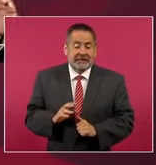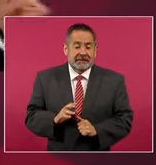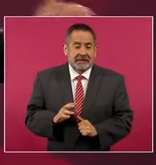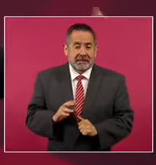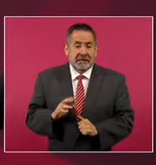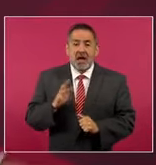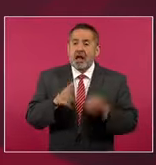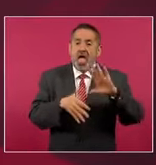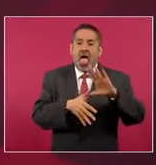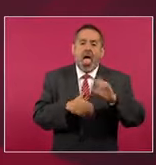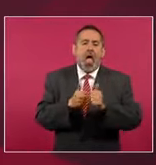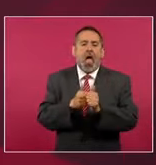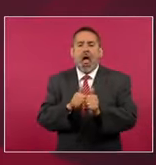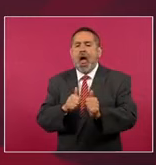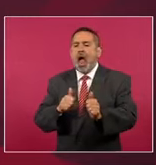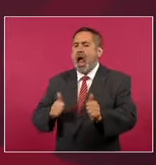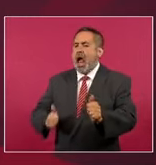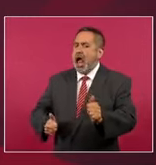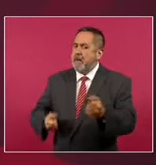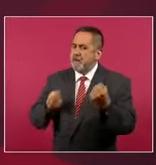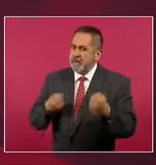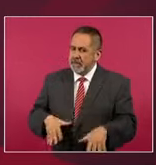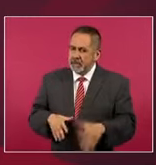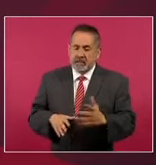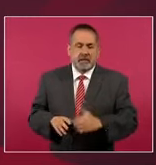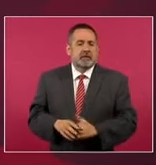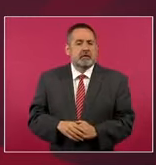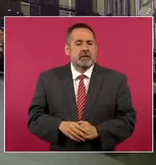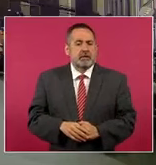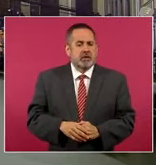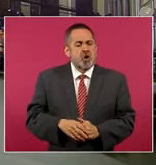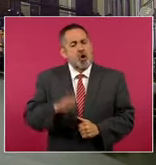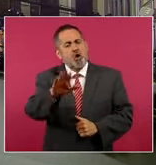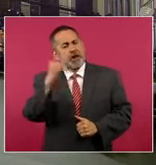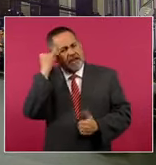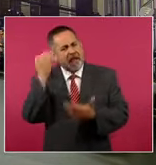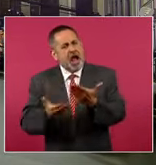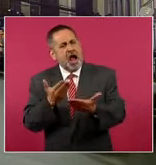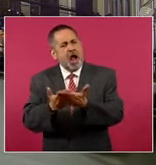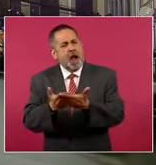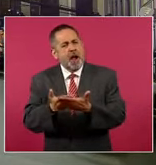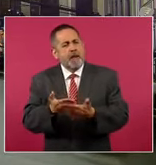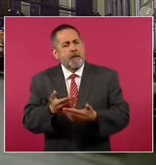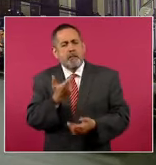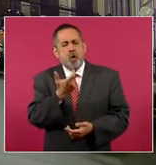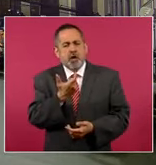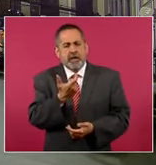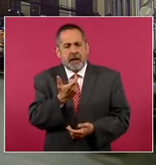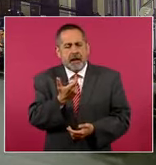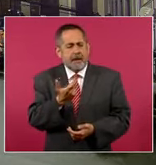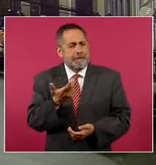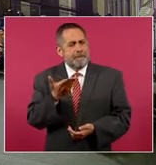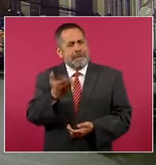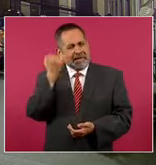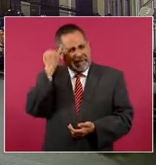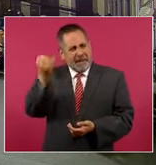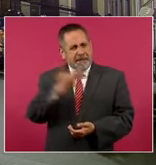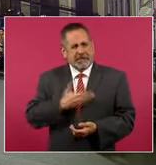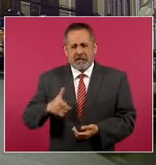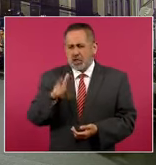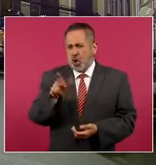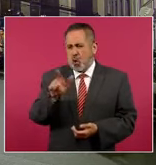nos vamos a quedar rezagados. ¿Y esta moneda que propone el presidente Lula no sería, no la considera un instrumento útil